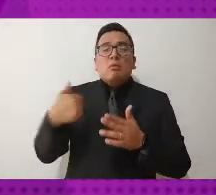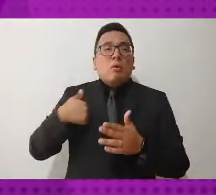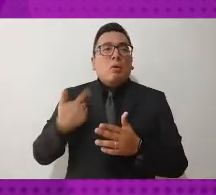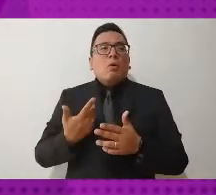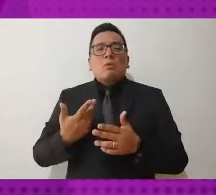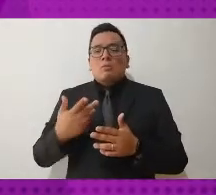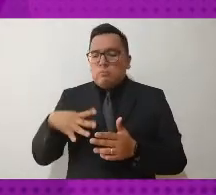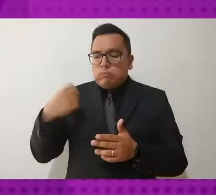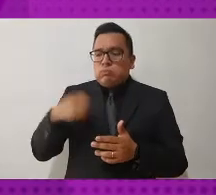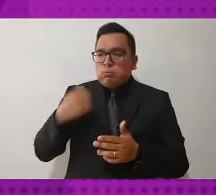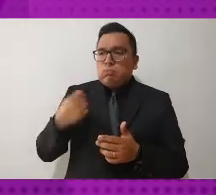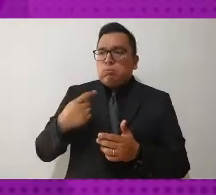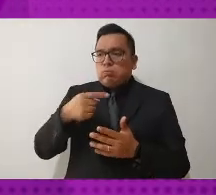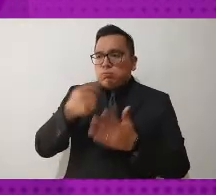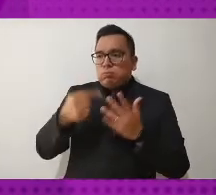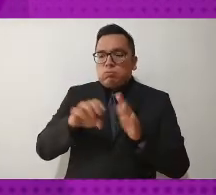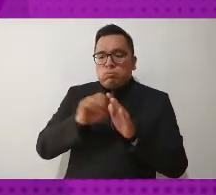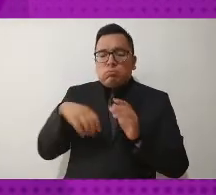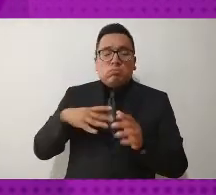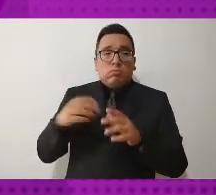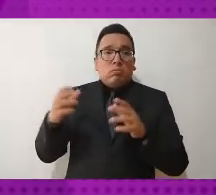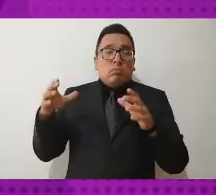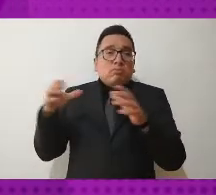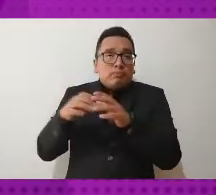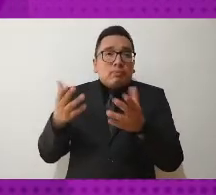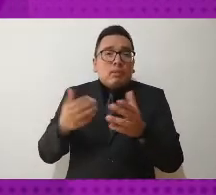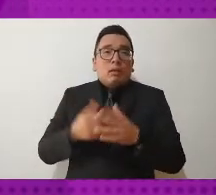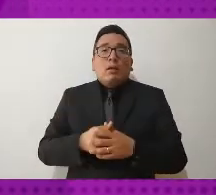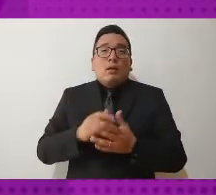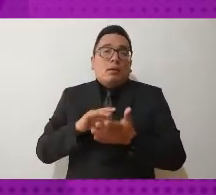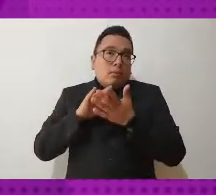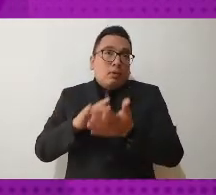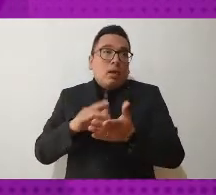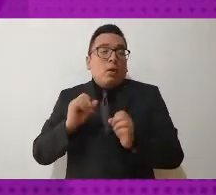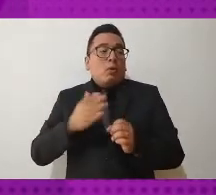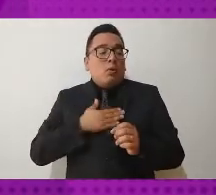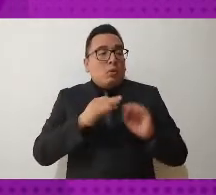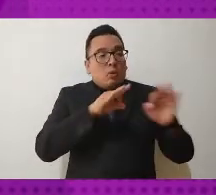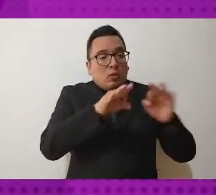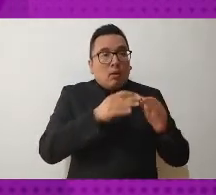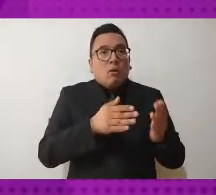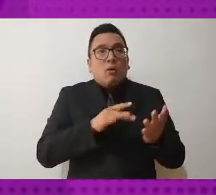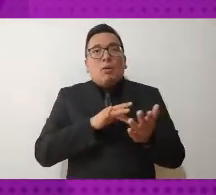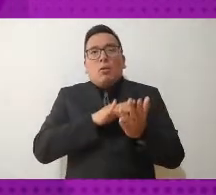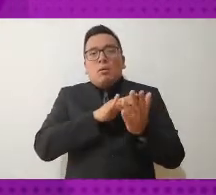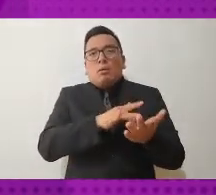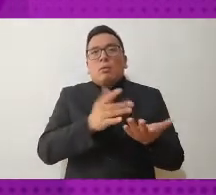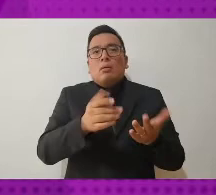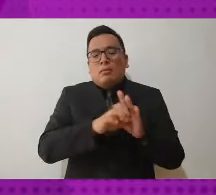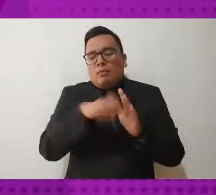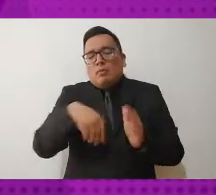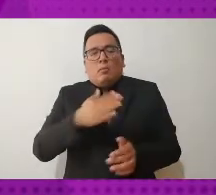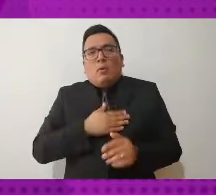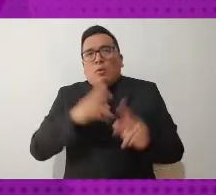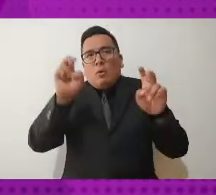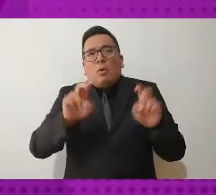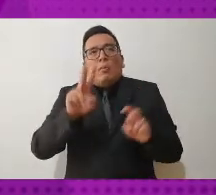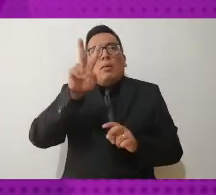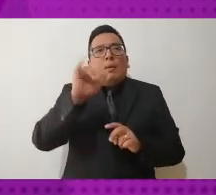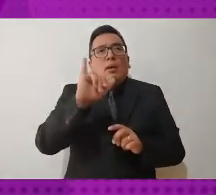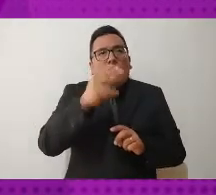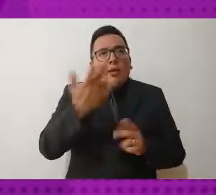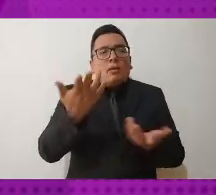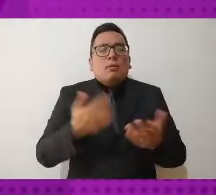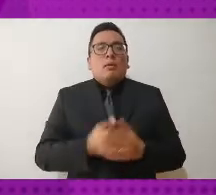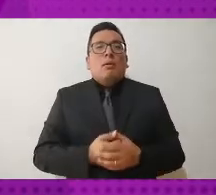O sea que he sido parte de los comités que he sido que tengo trabajo en el activismo en mi caso por ejemplo el tema de VIH